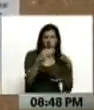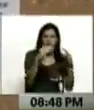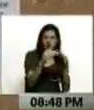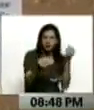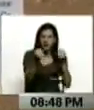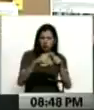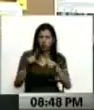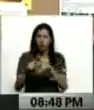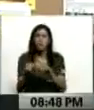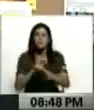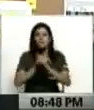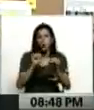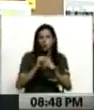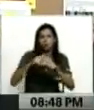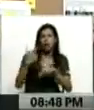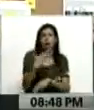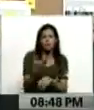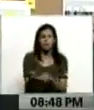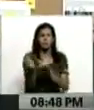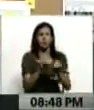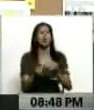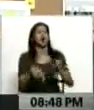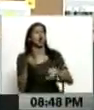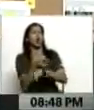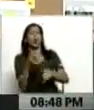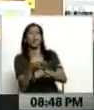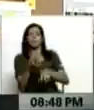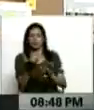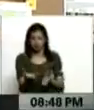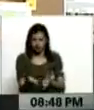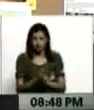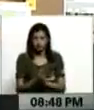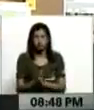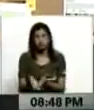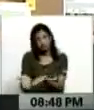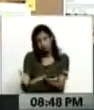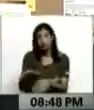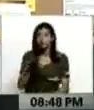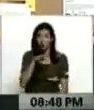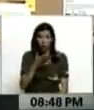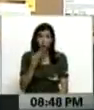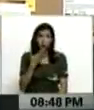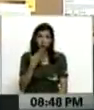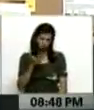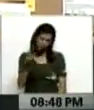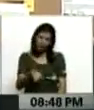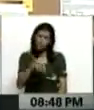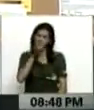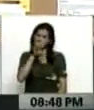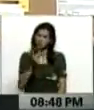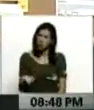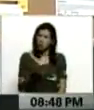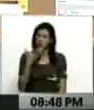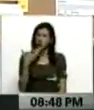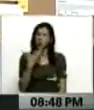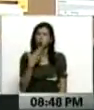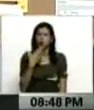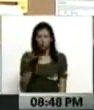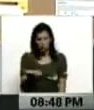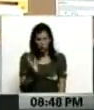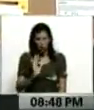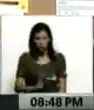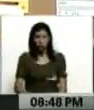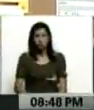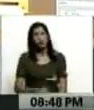directivos de voluntad popular está asustado florido voy a comprarse un perrito Ah qué